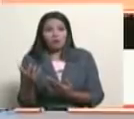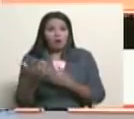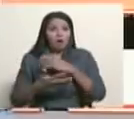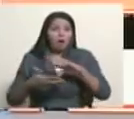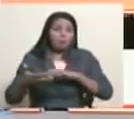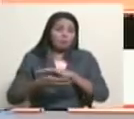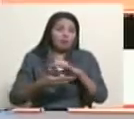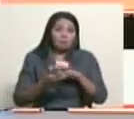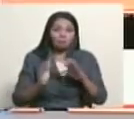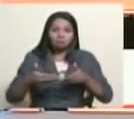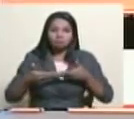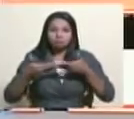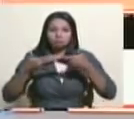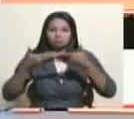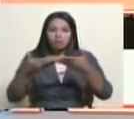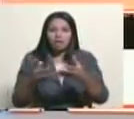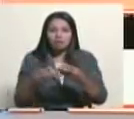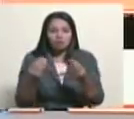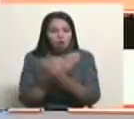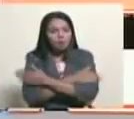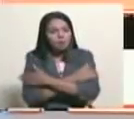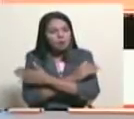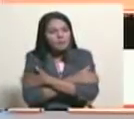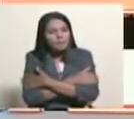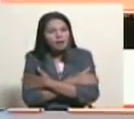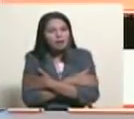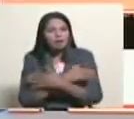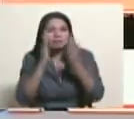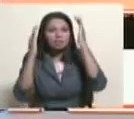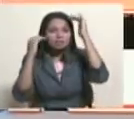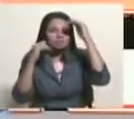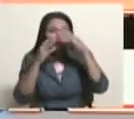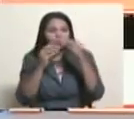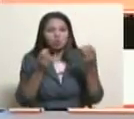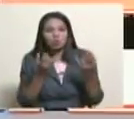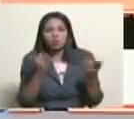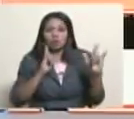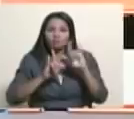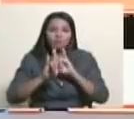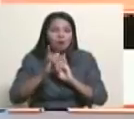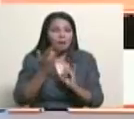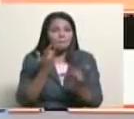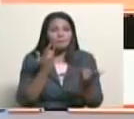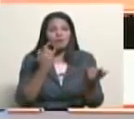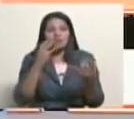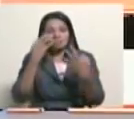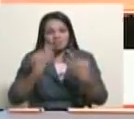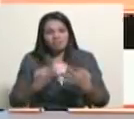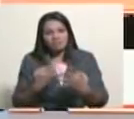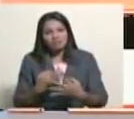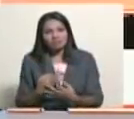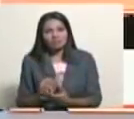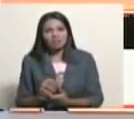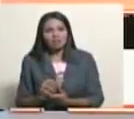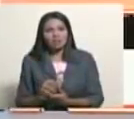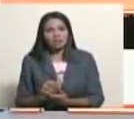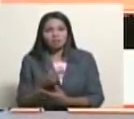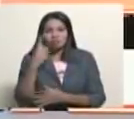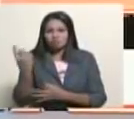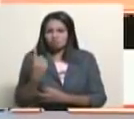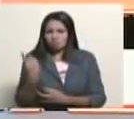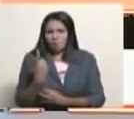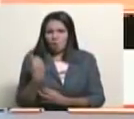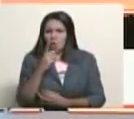para darle nuestro abrazo solidario, nuestra atención, nuestro amor verdadero. No están huérfanos, no están